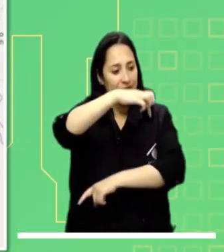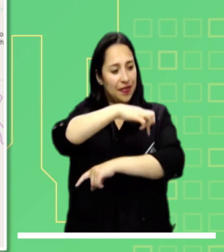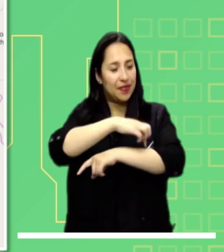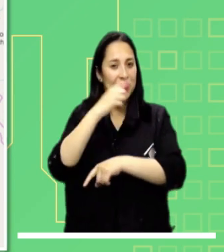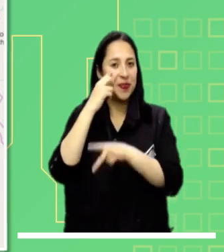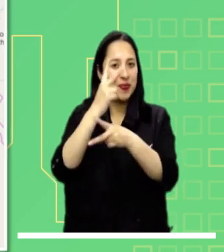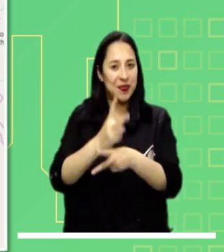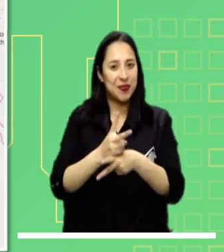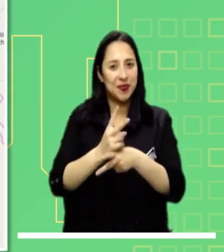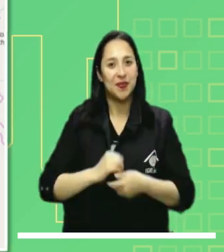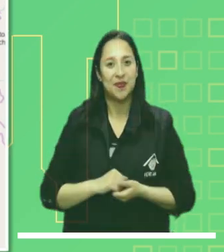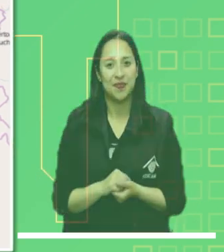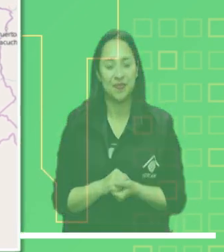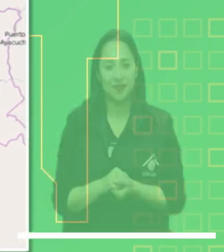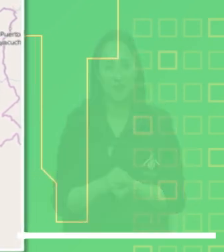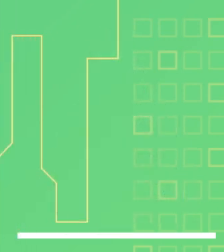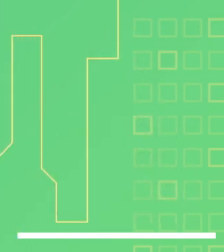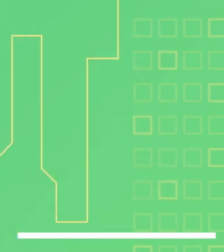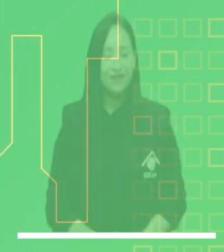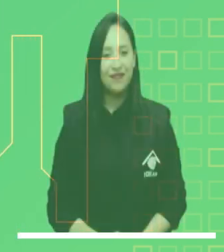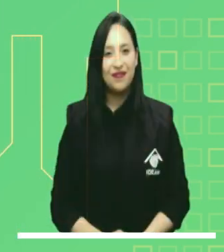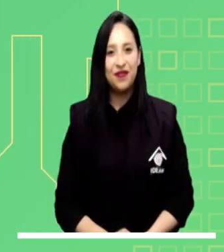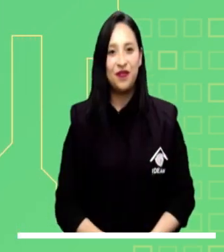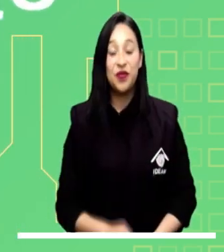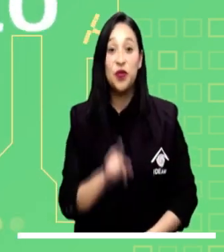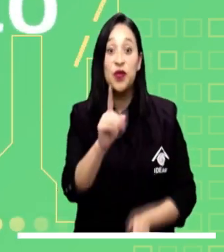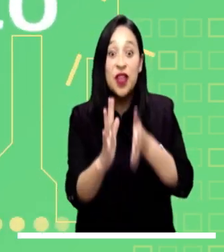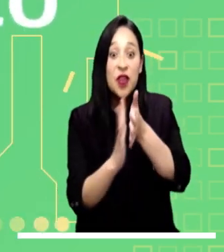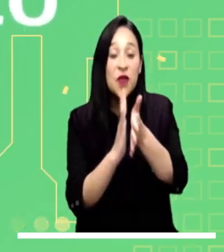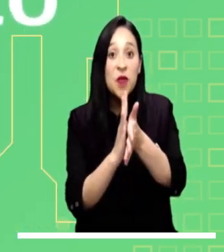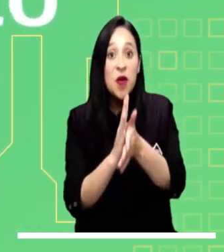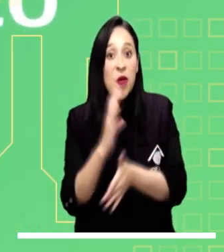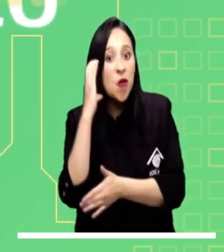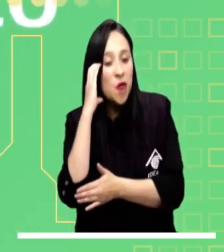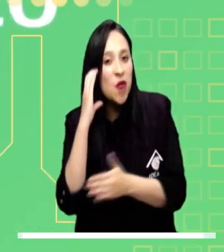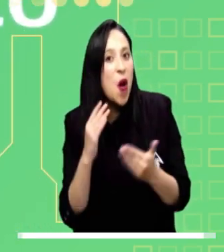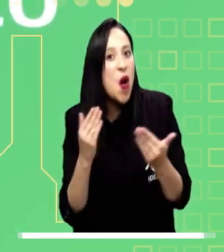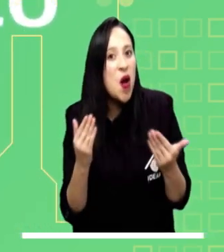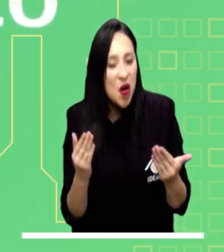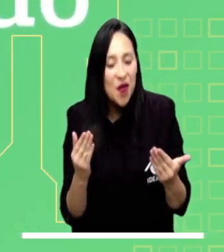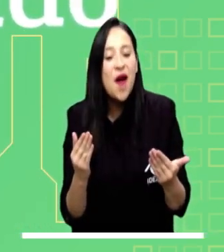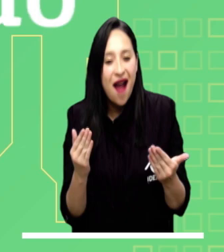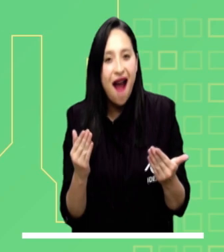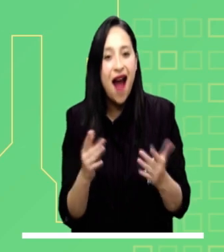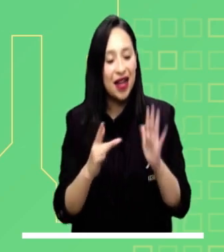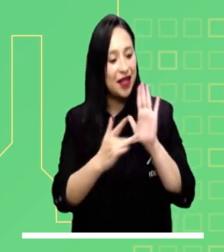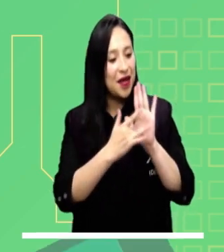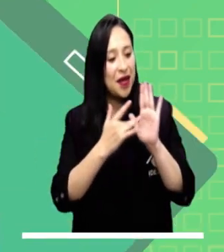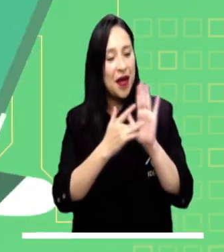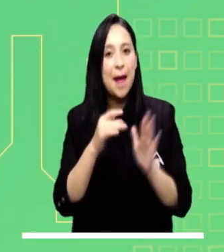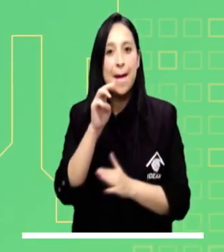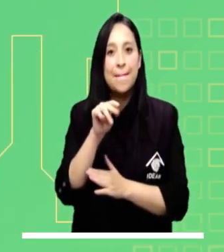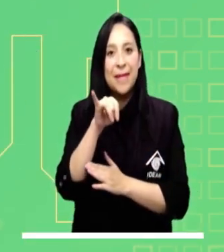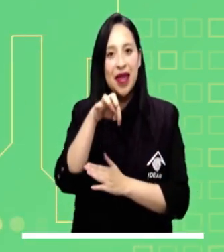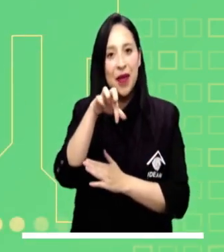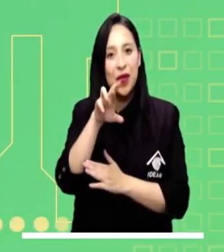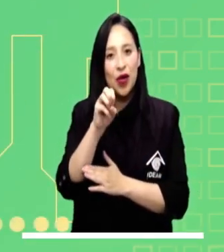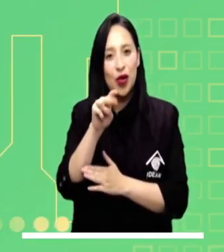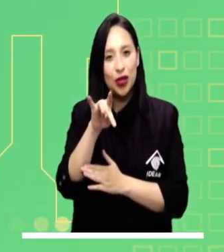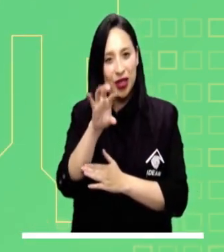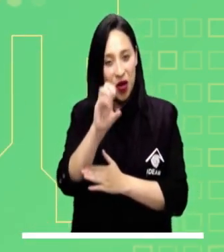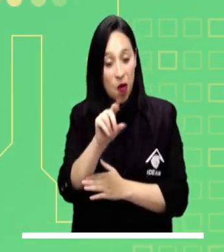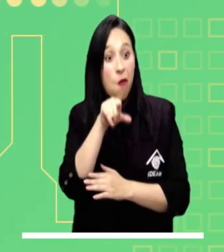Cundinamarca, Antioquia, Boyacá, Meta y Putumayo. Manténgase bien informado y en tiempo real a través de